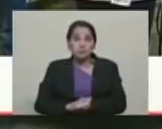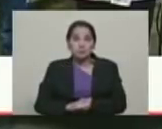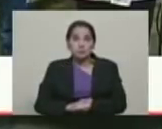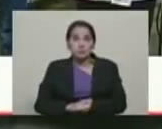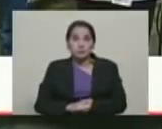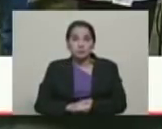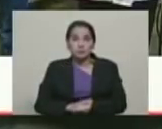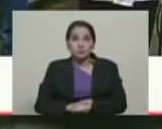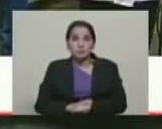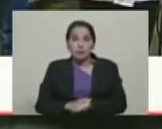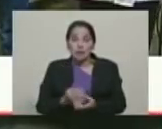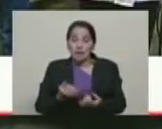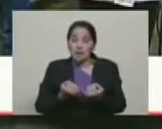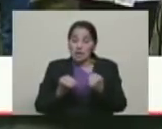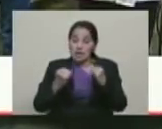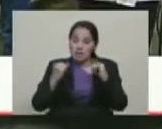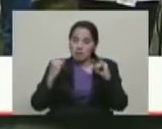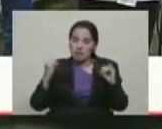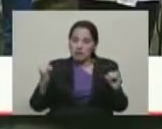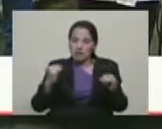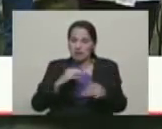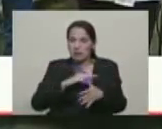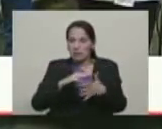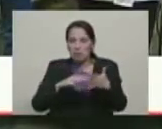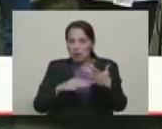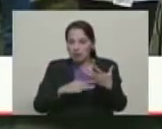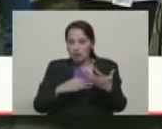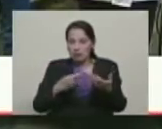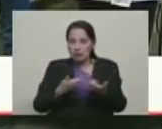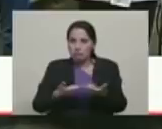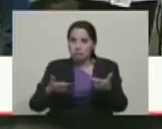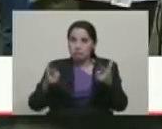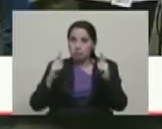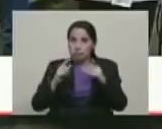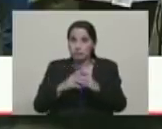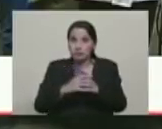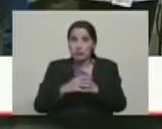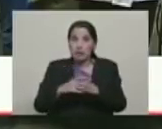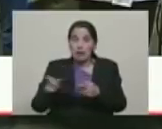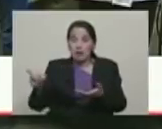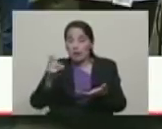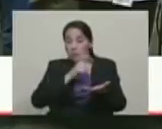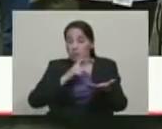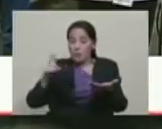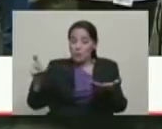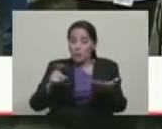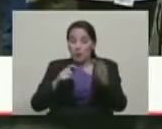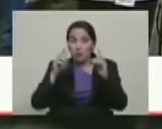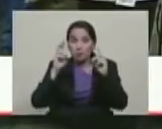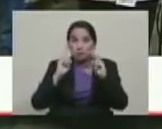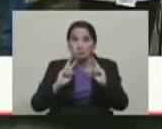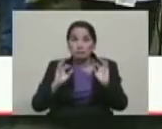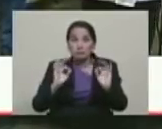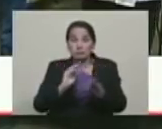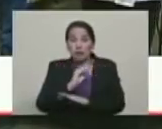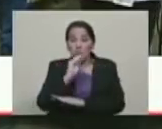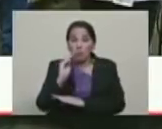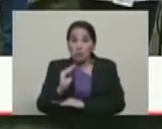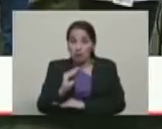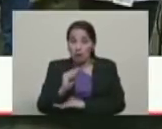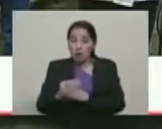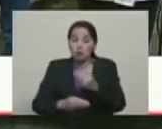La independencia en insumos, la independencia en fertilizantes, eso nos va a hacer